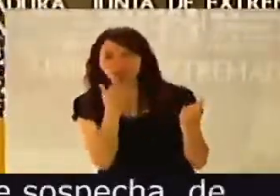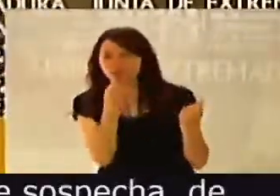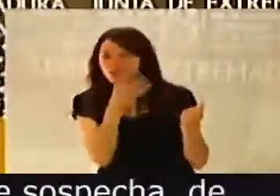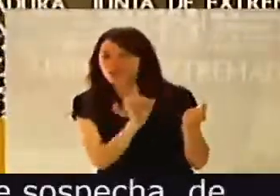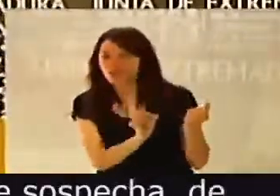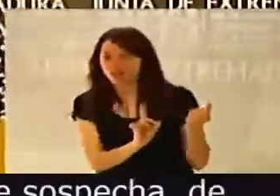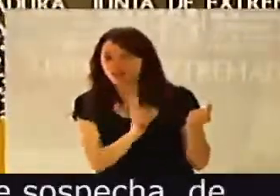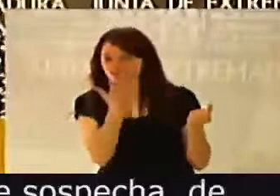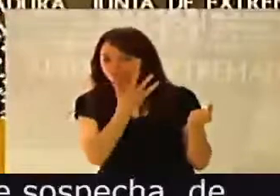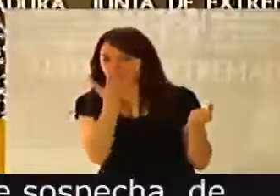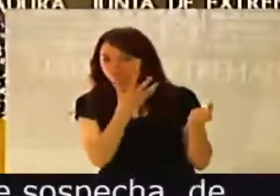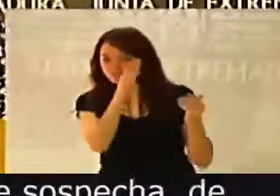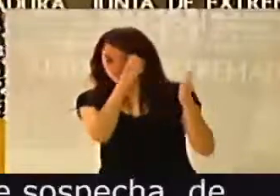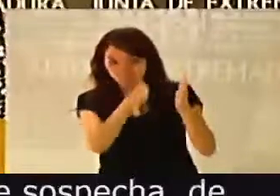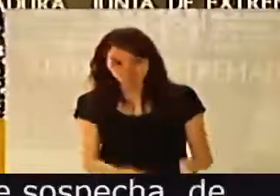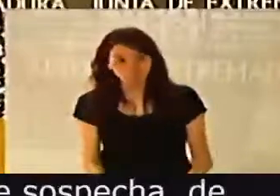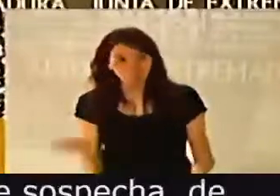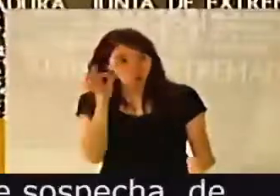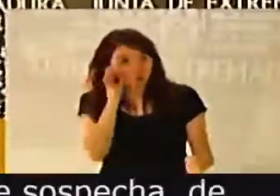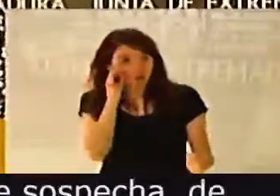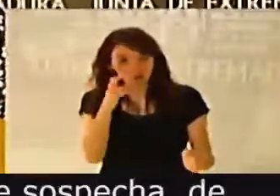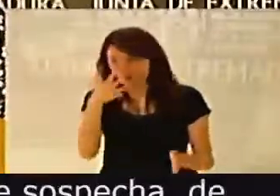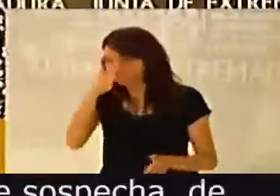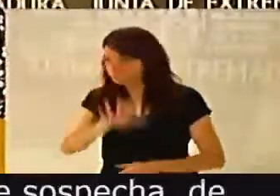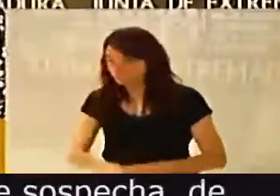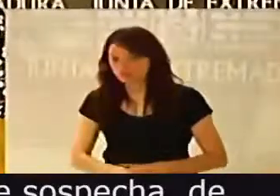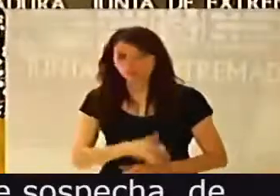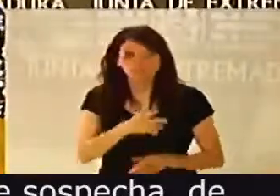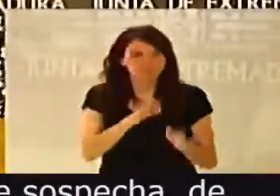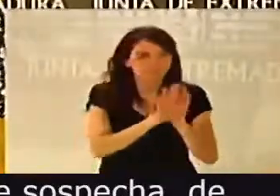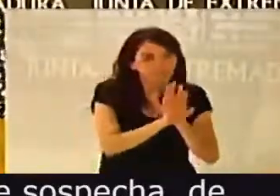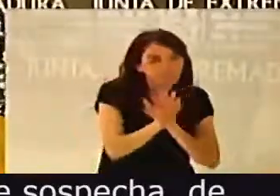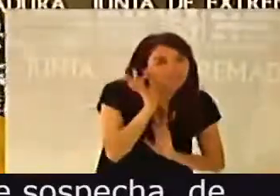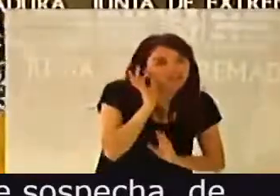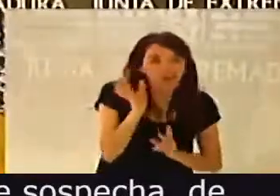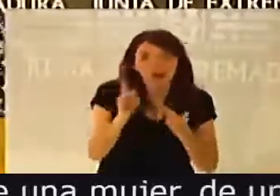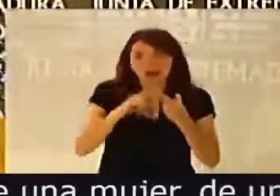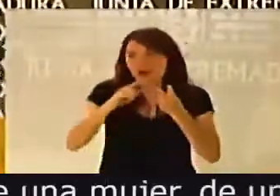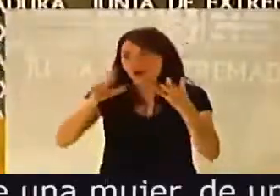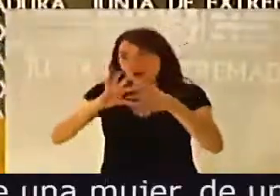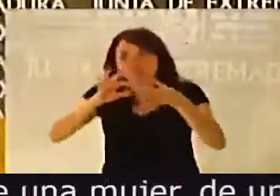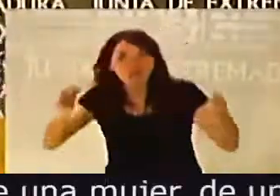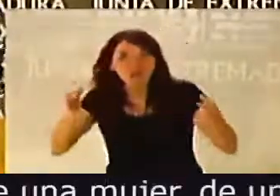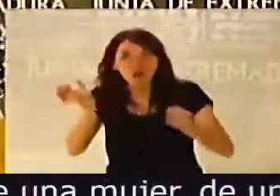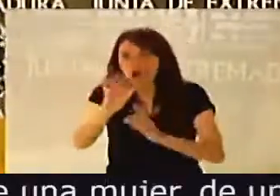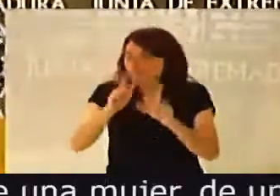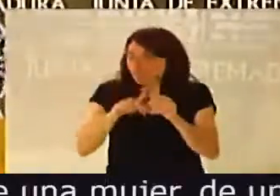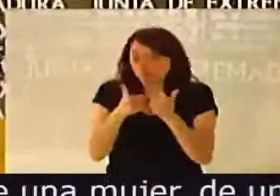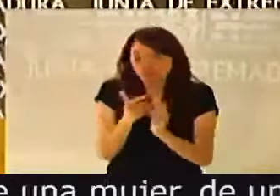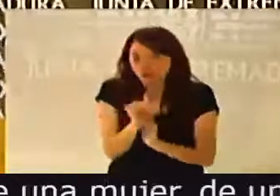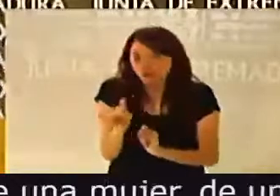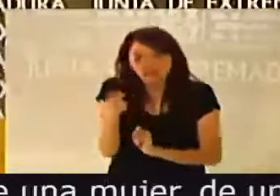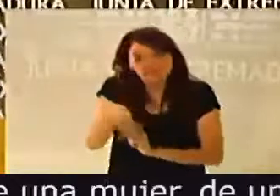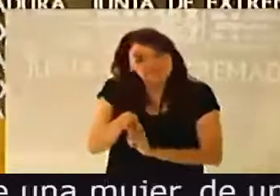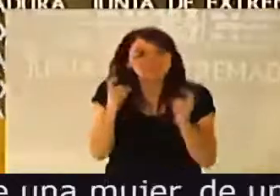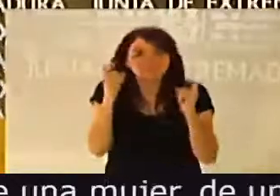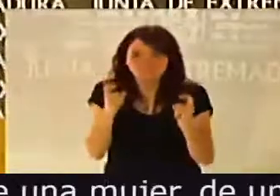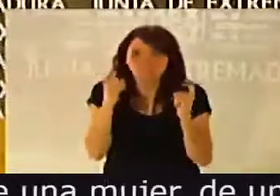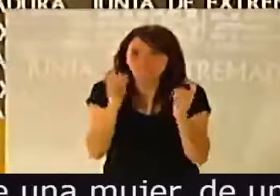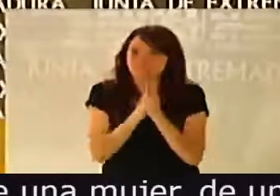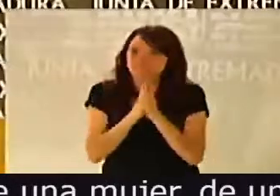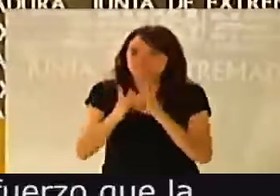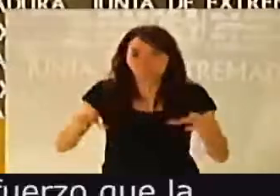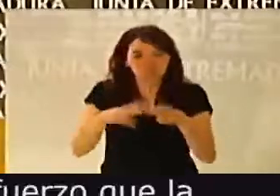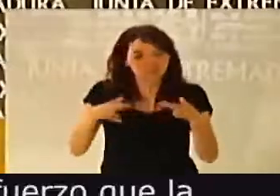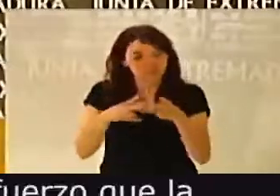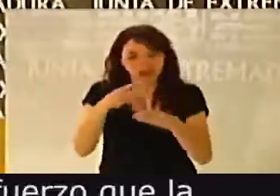bien en la vida de una mujer, de una vecina, de una amiga, de una familiar. Es un esfuerzo que la sociedad en su conjunto debe